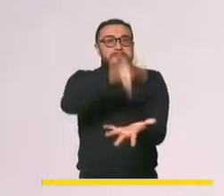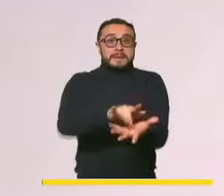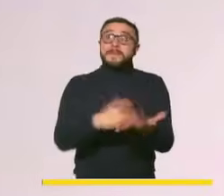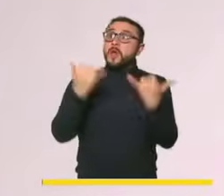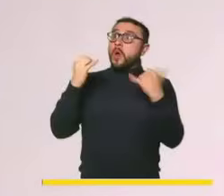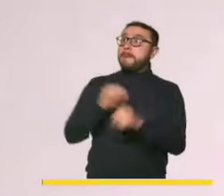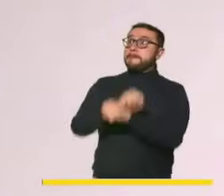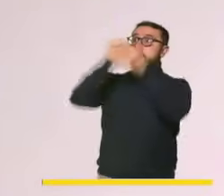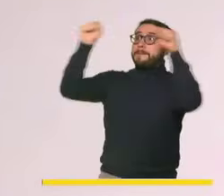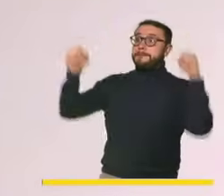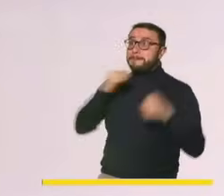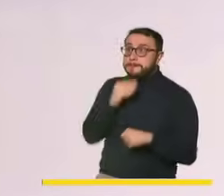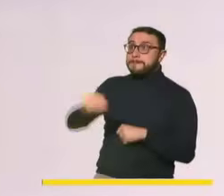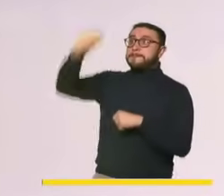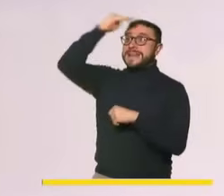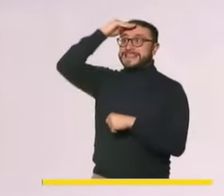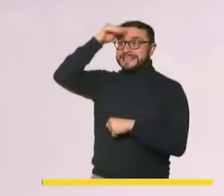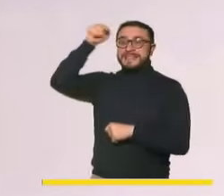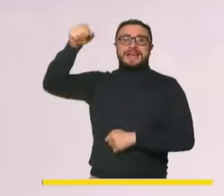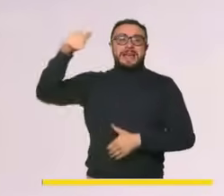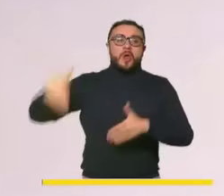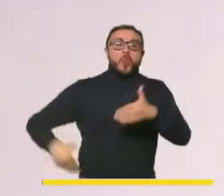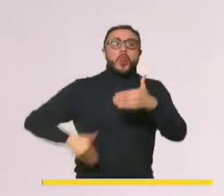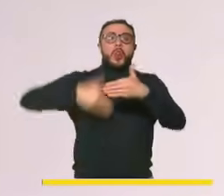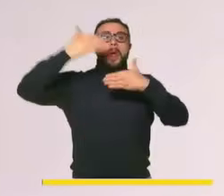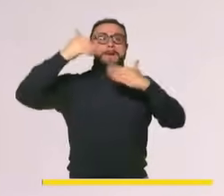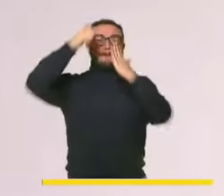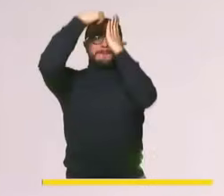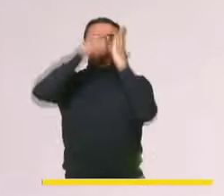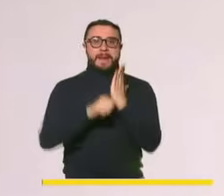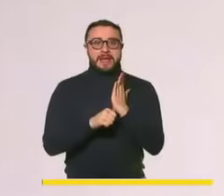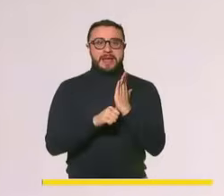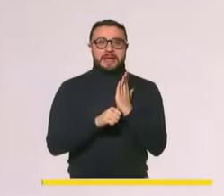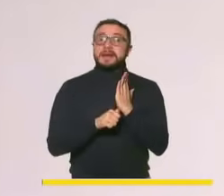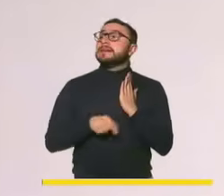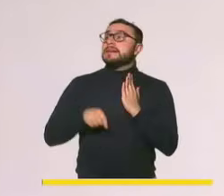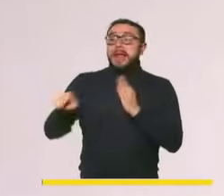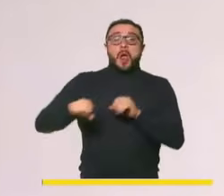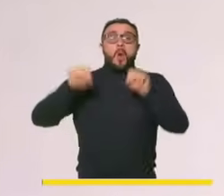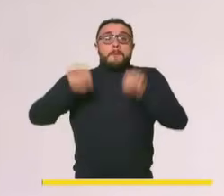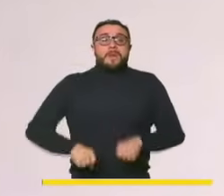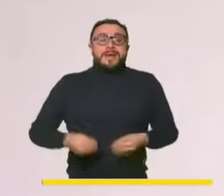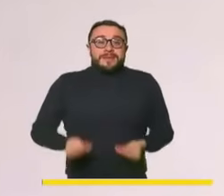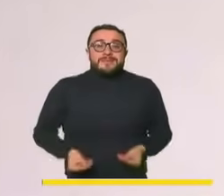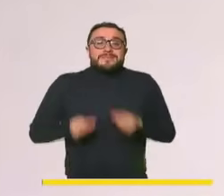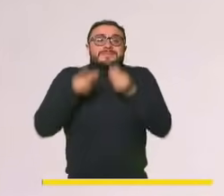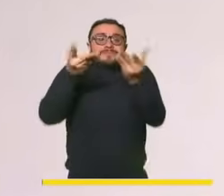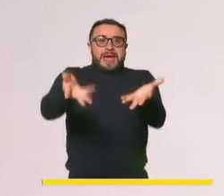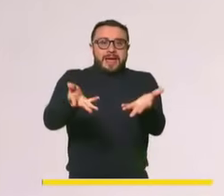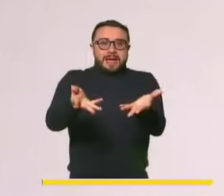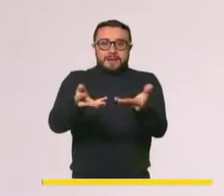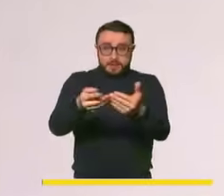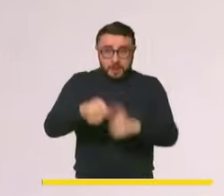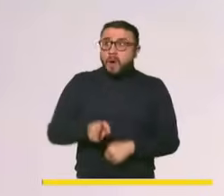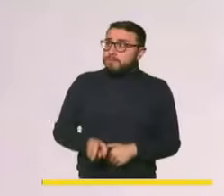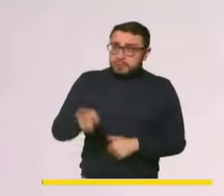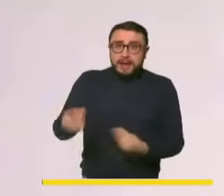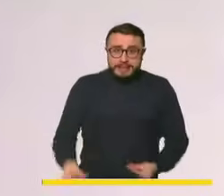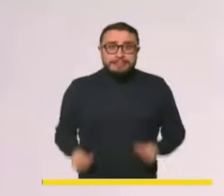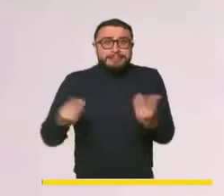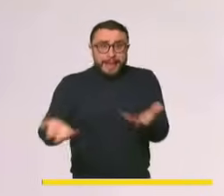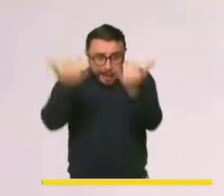en Medellín abríamos el programa que le podía entregar, le está entregando